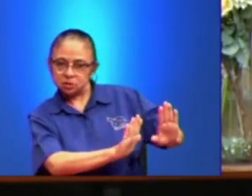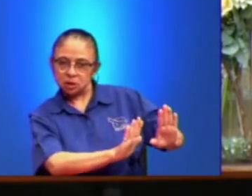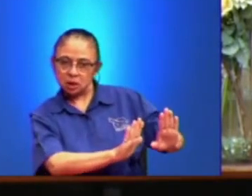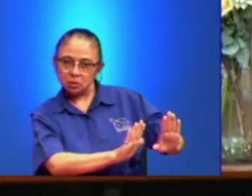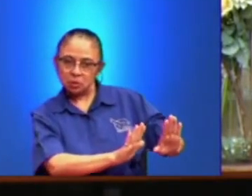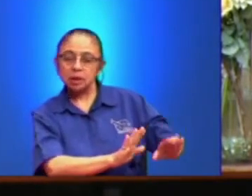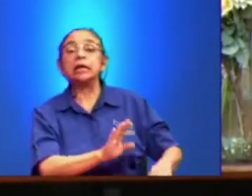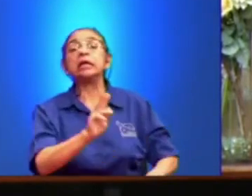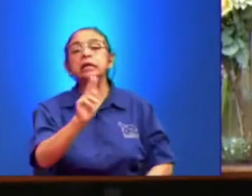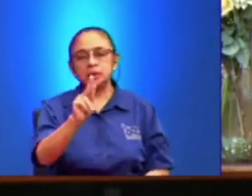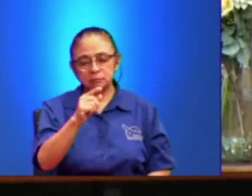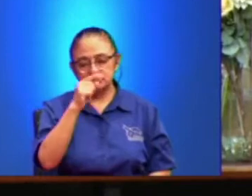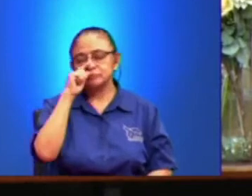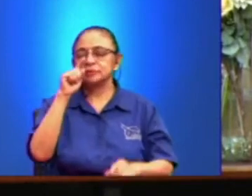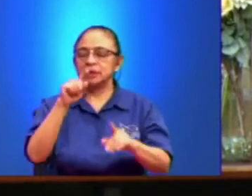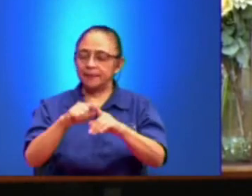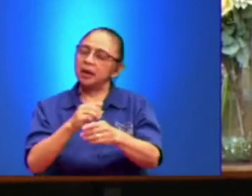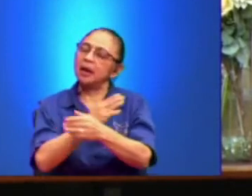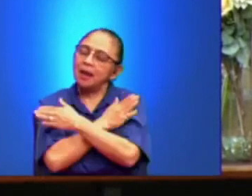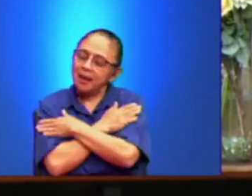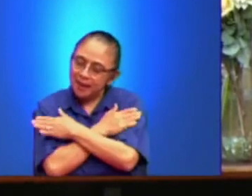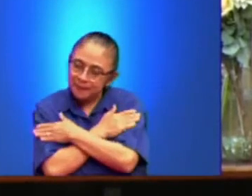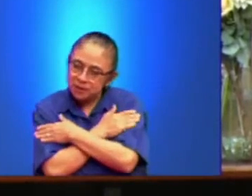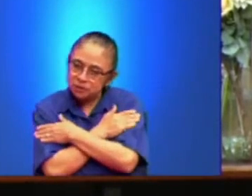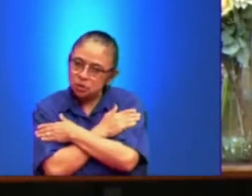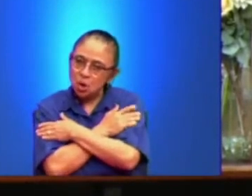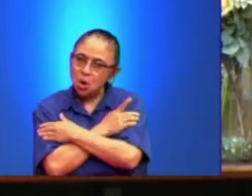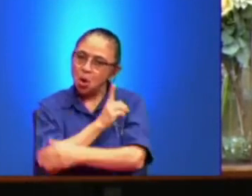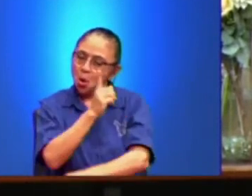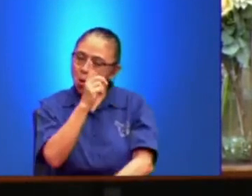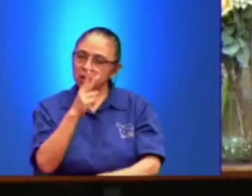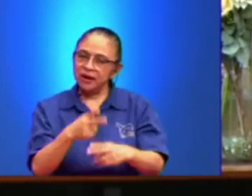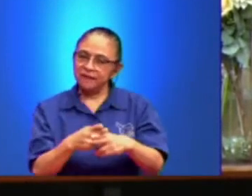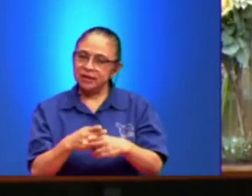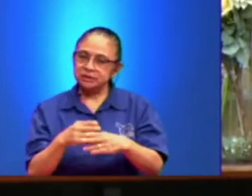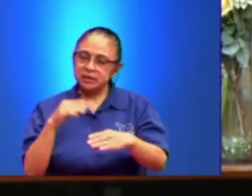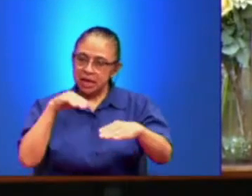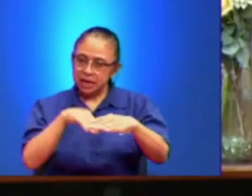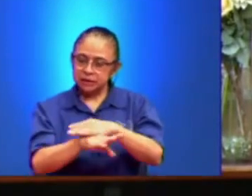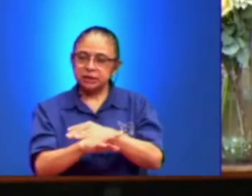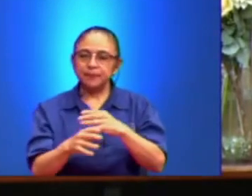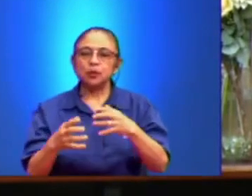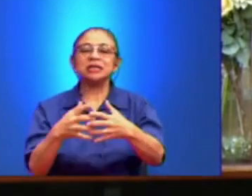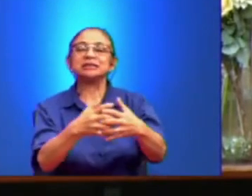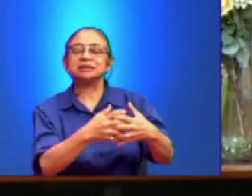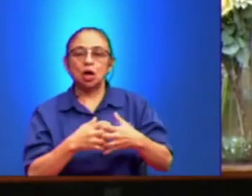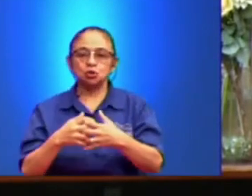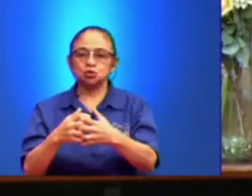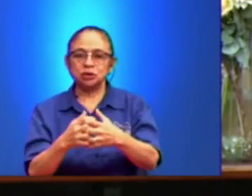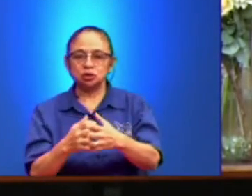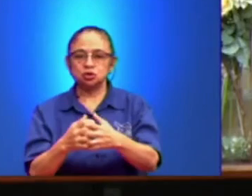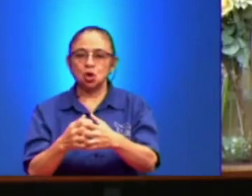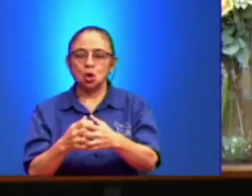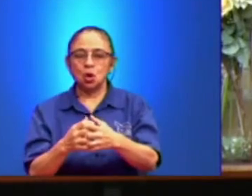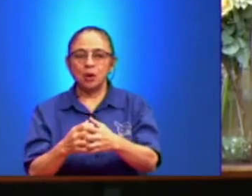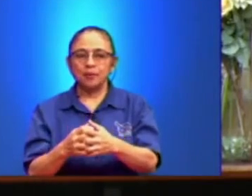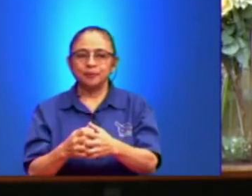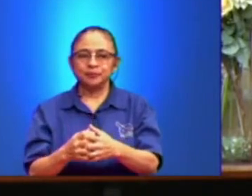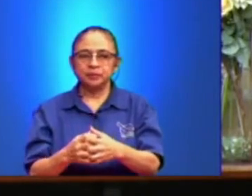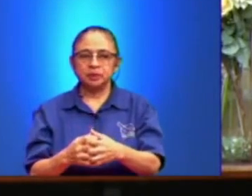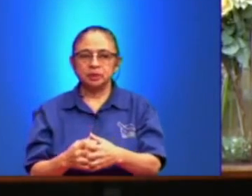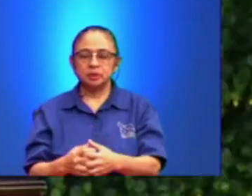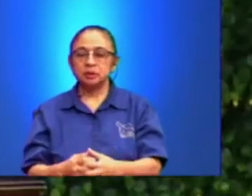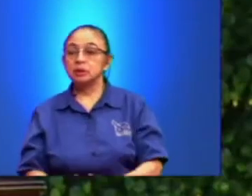aprecio una vez entré a eeuu por el puerto de entrada de los ángeles y había unos señores de inmigración